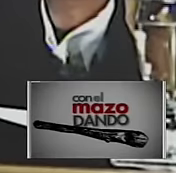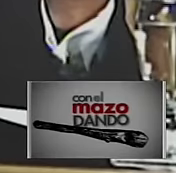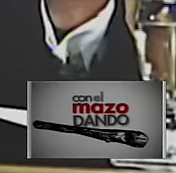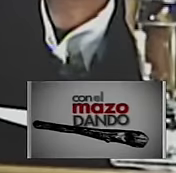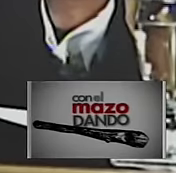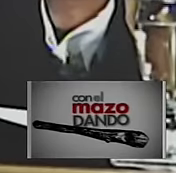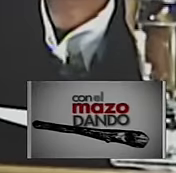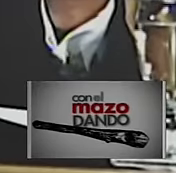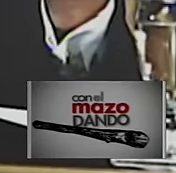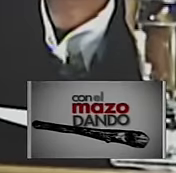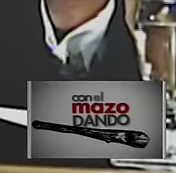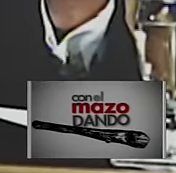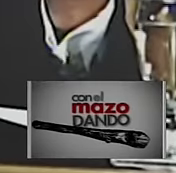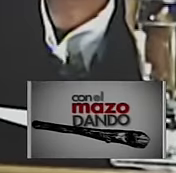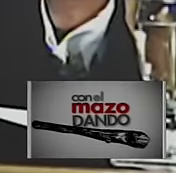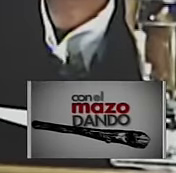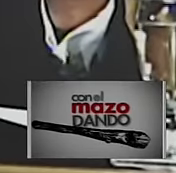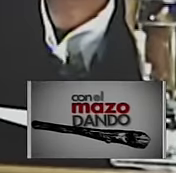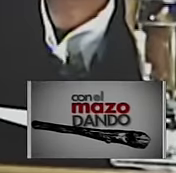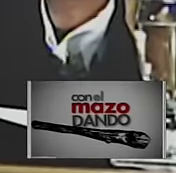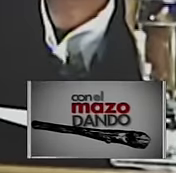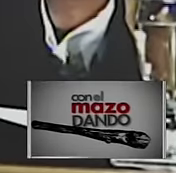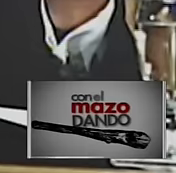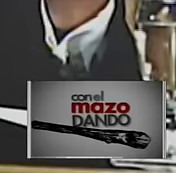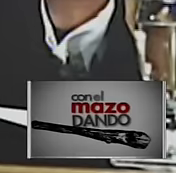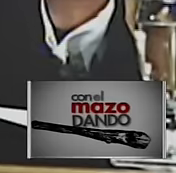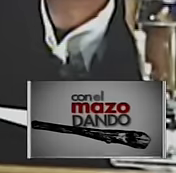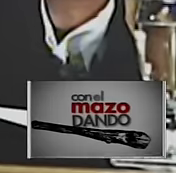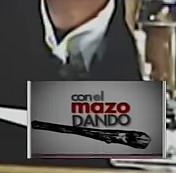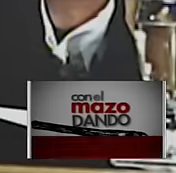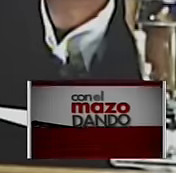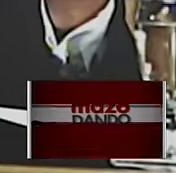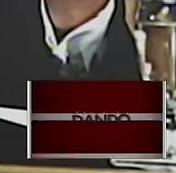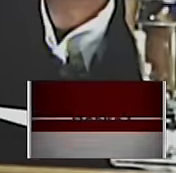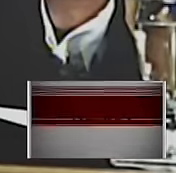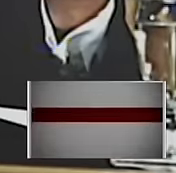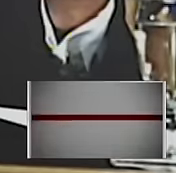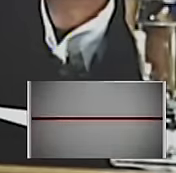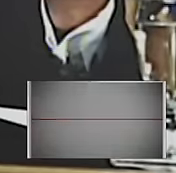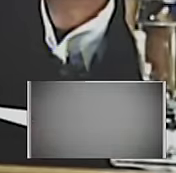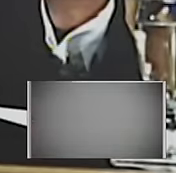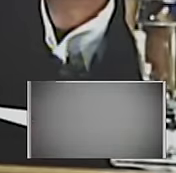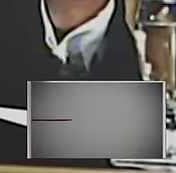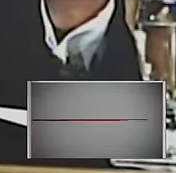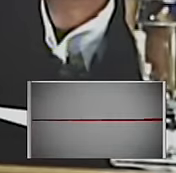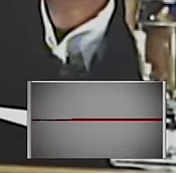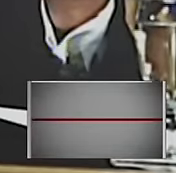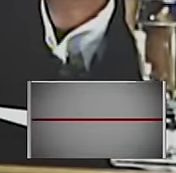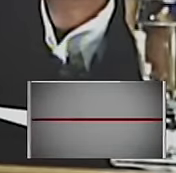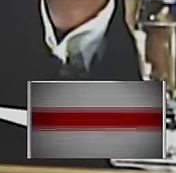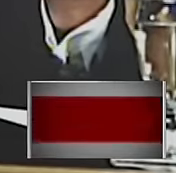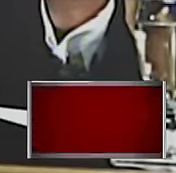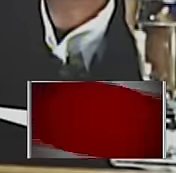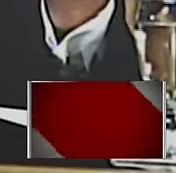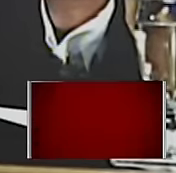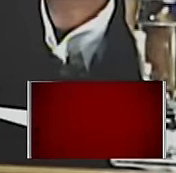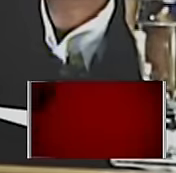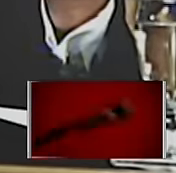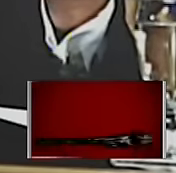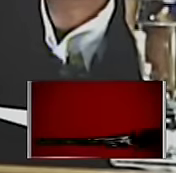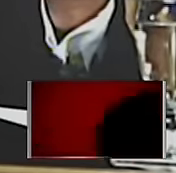94.7, en Portuguesa Radio 96.3, Araure 106.9, Reina Llanera 94.3,